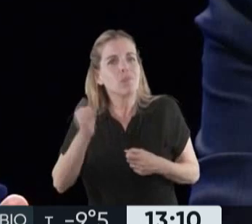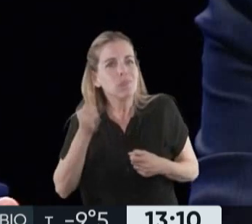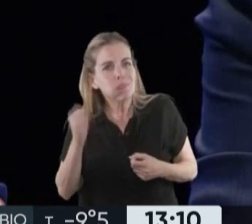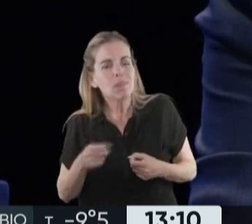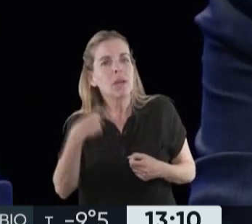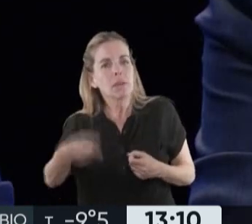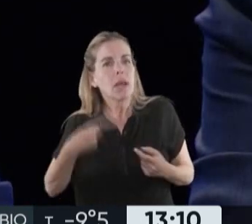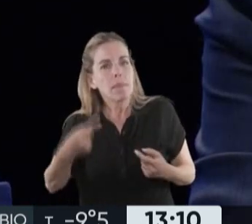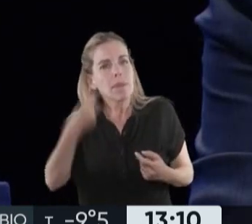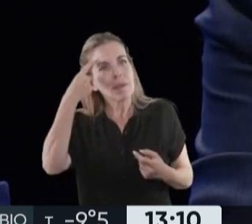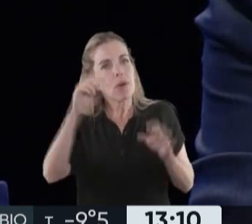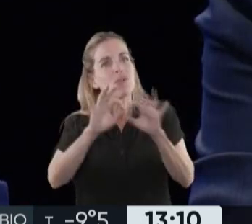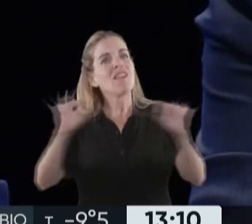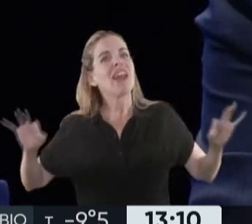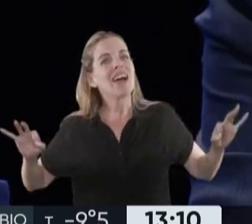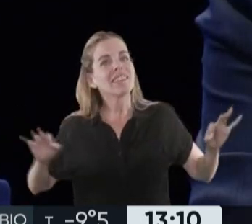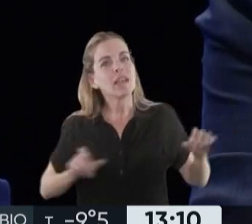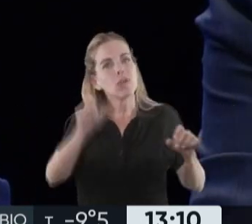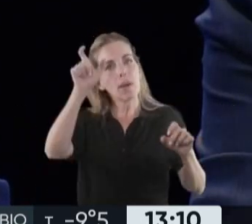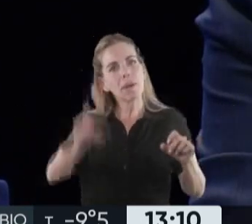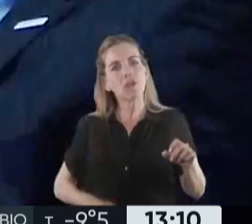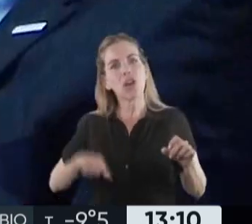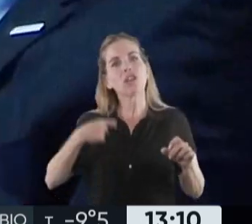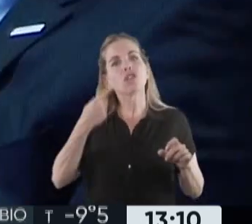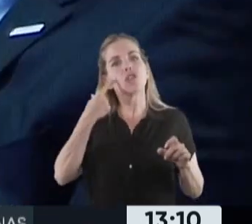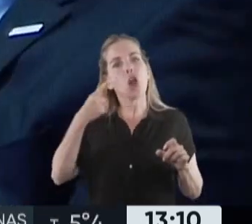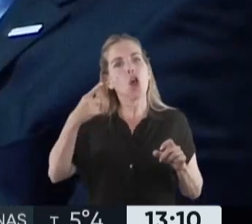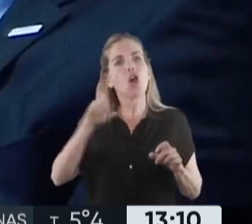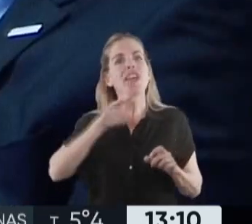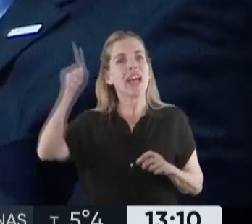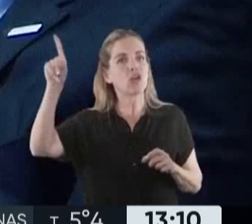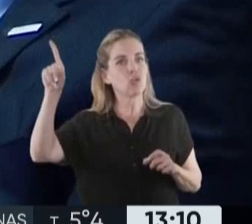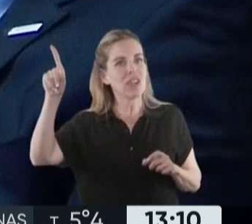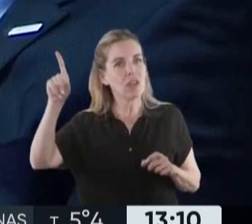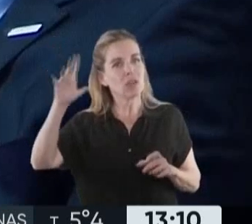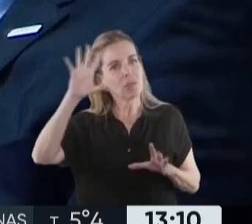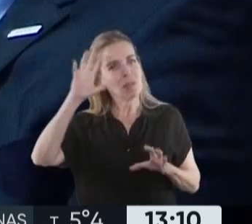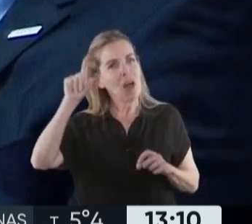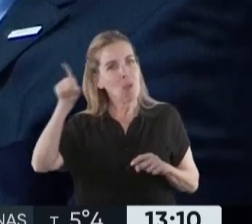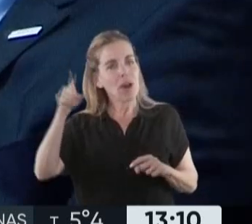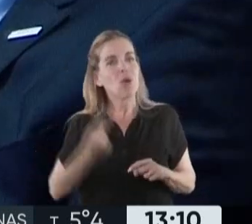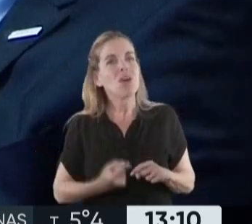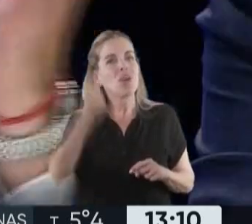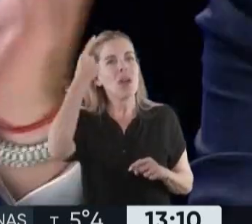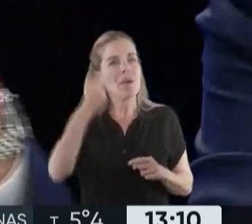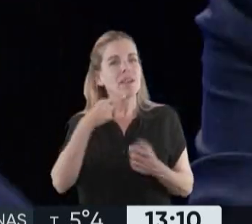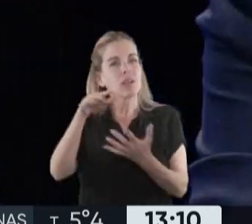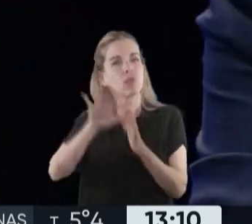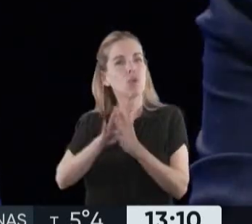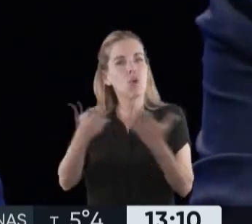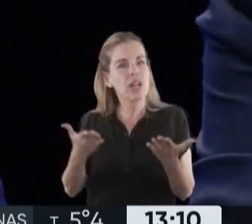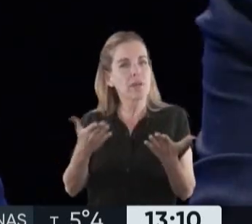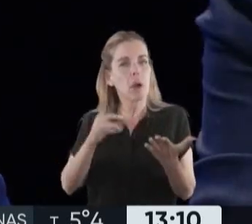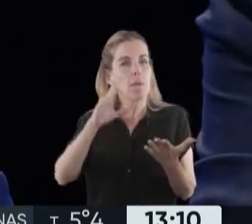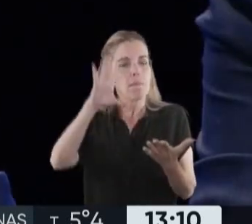recurro a una frase de un sociólogo americano, Berger, que alguna vez en una de sus obras, no tengo idea con